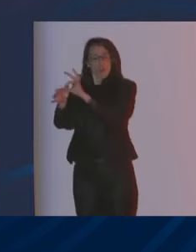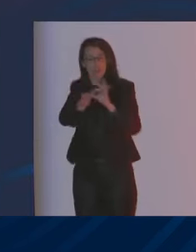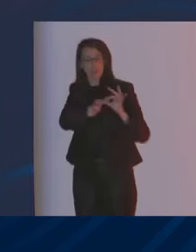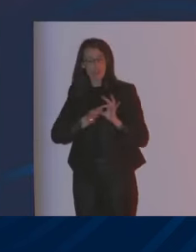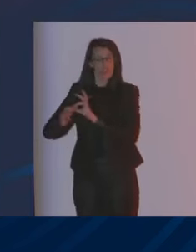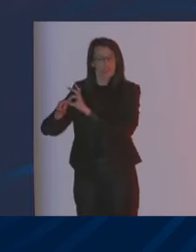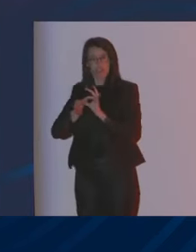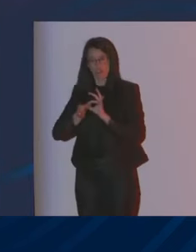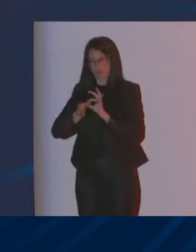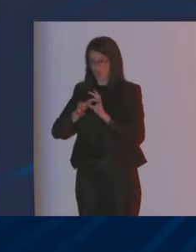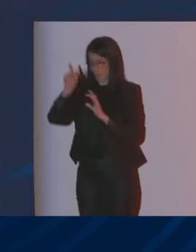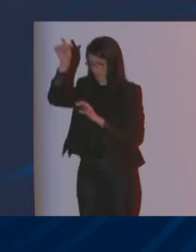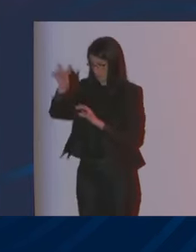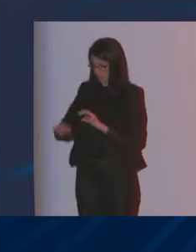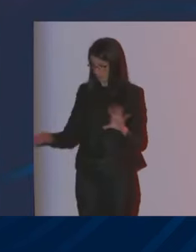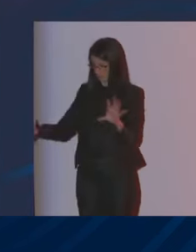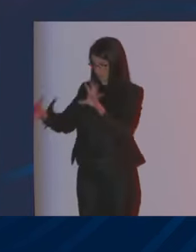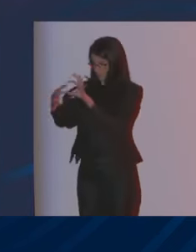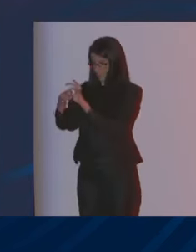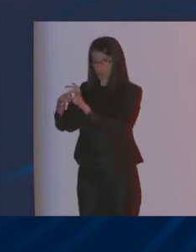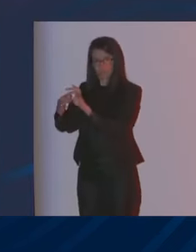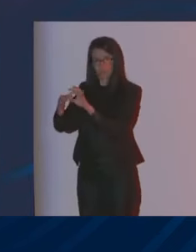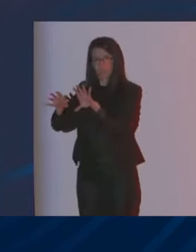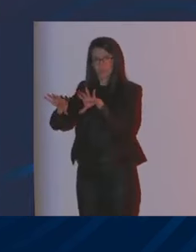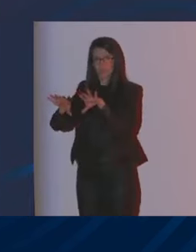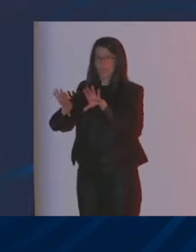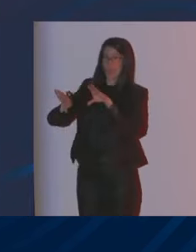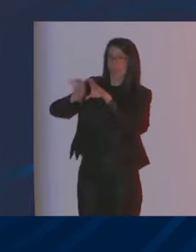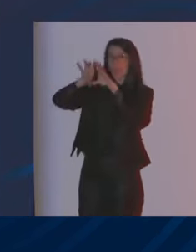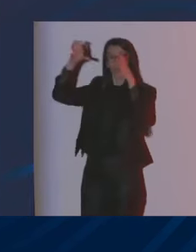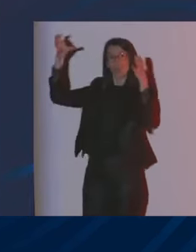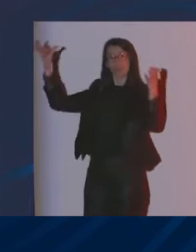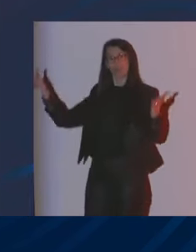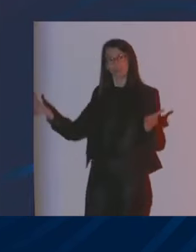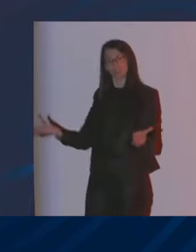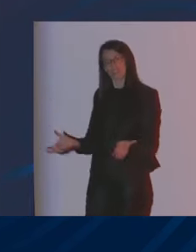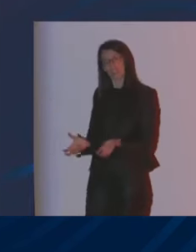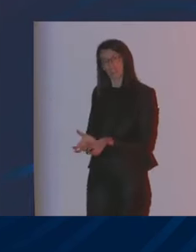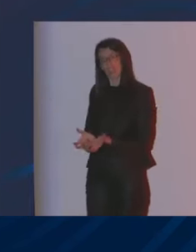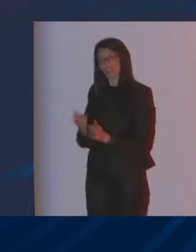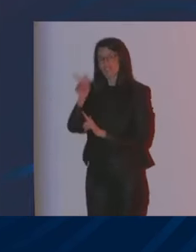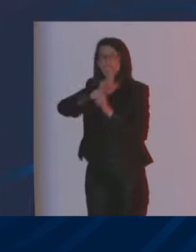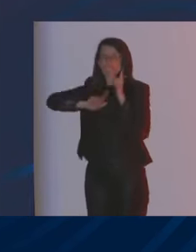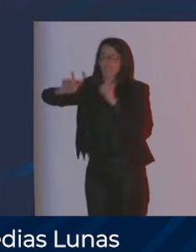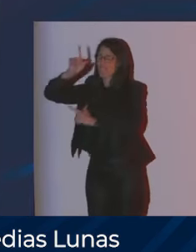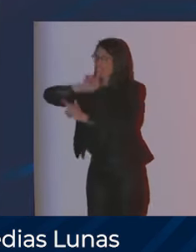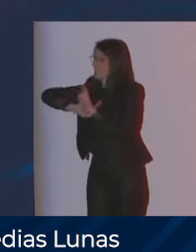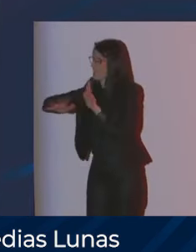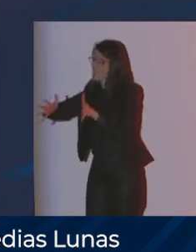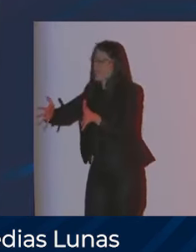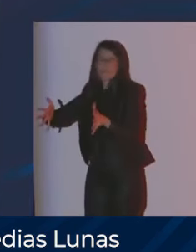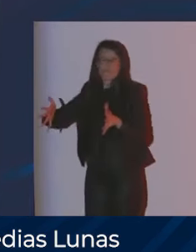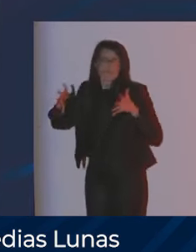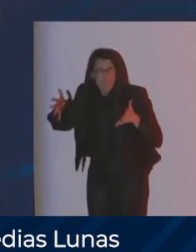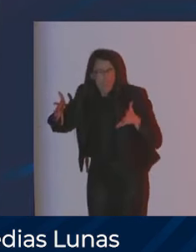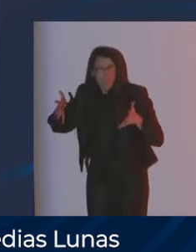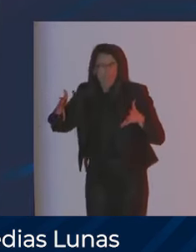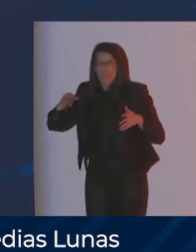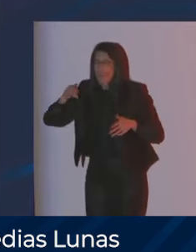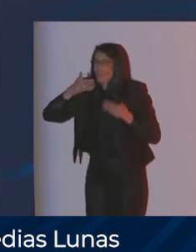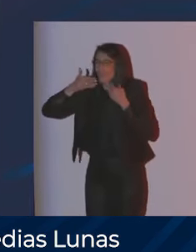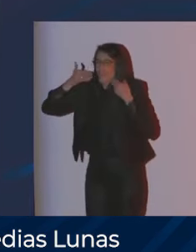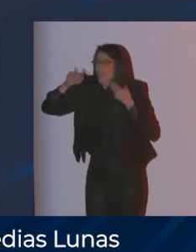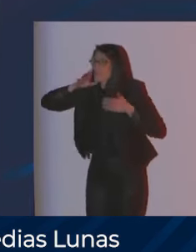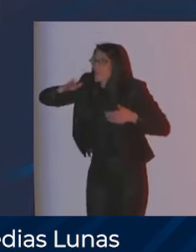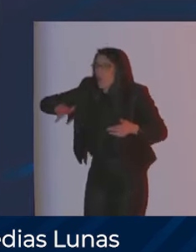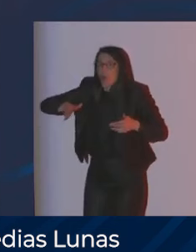personificada. A universalidad le encanta viajar. Gracias a ella hemos conocido a